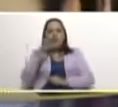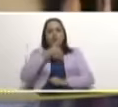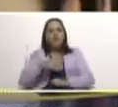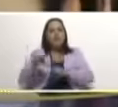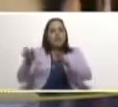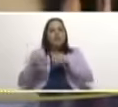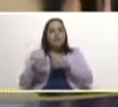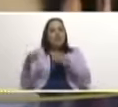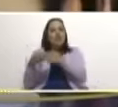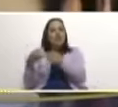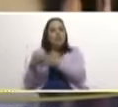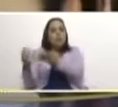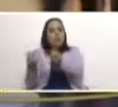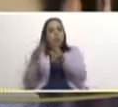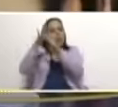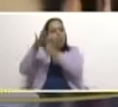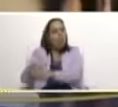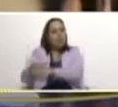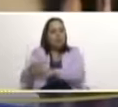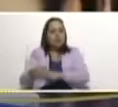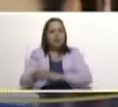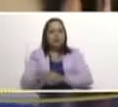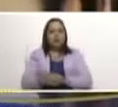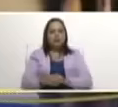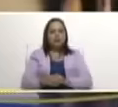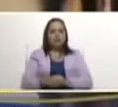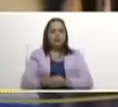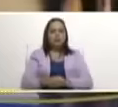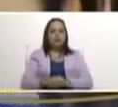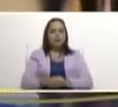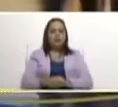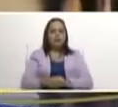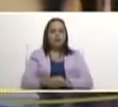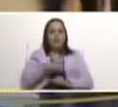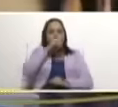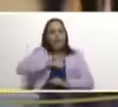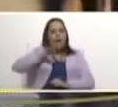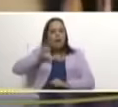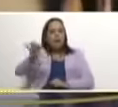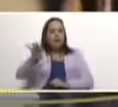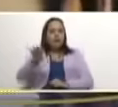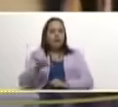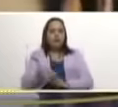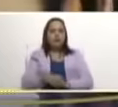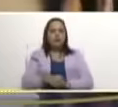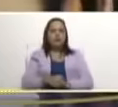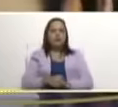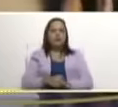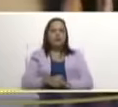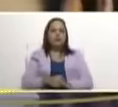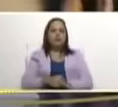antioligárquica, patriota,